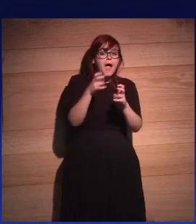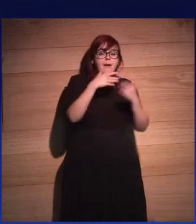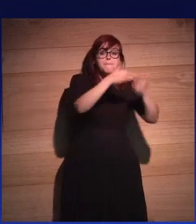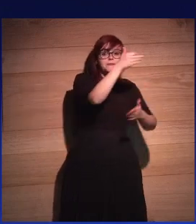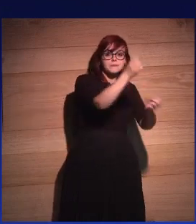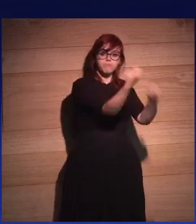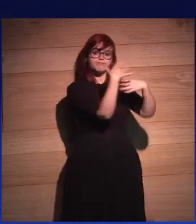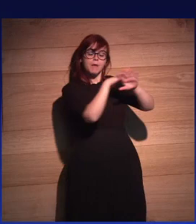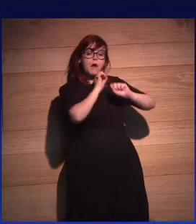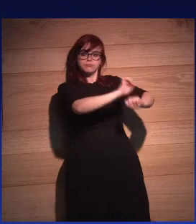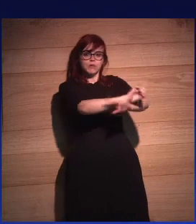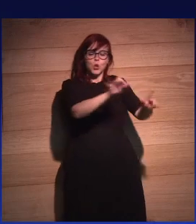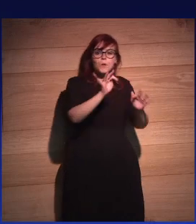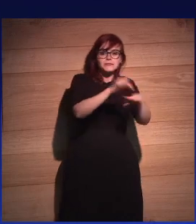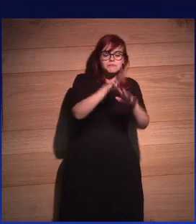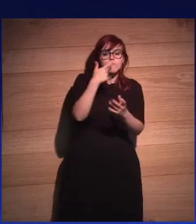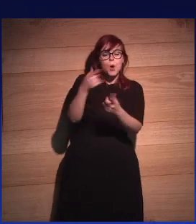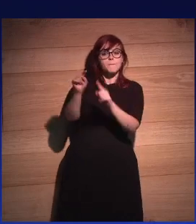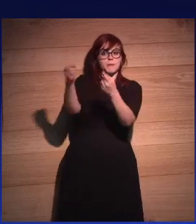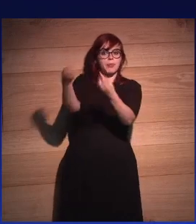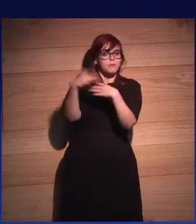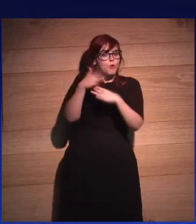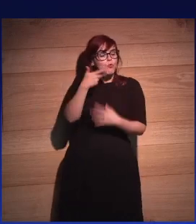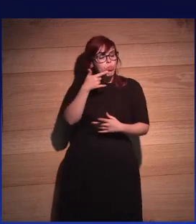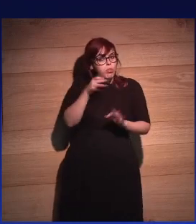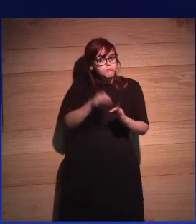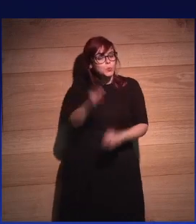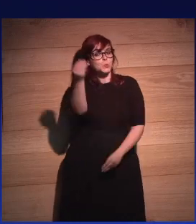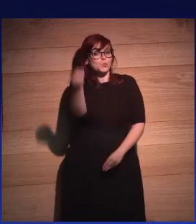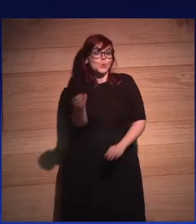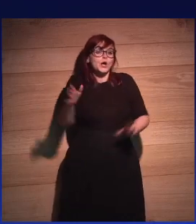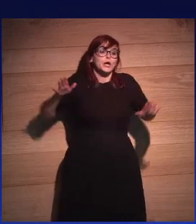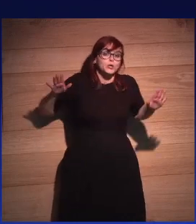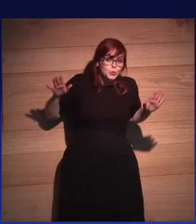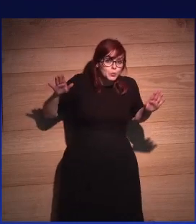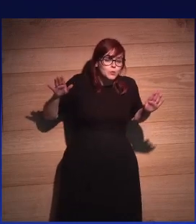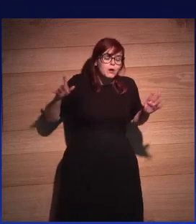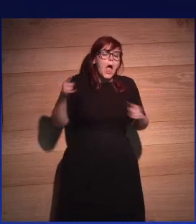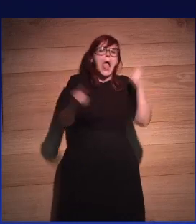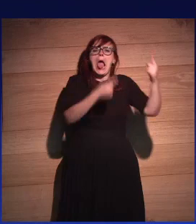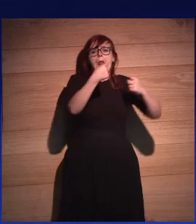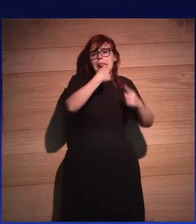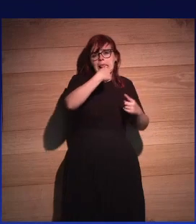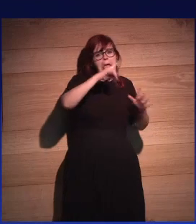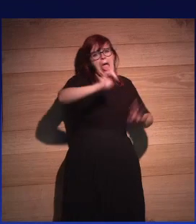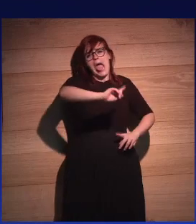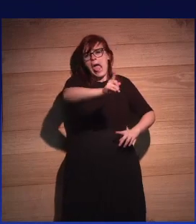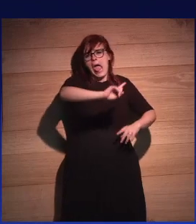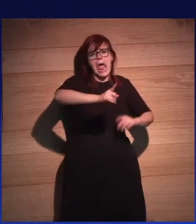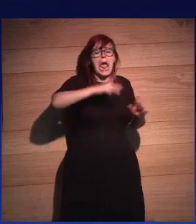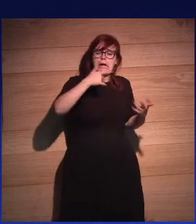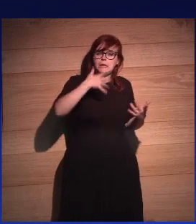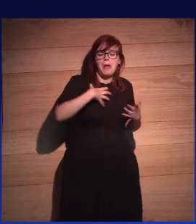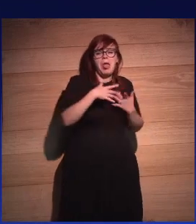prensa, a mí me parece un nivel para un primer año suficientemente bueno. Y había quien decía, eso es un